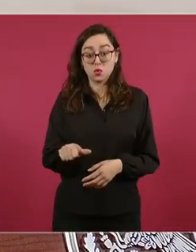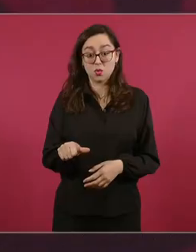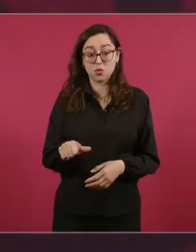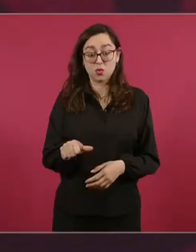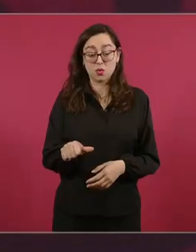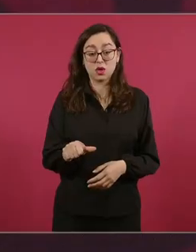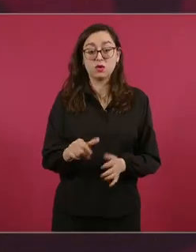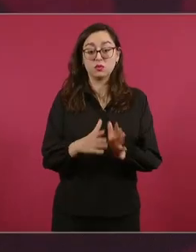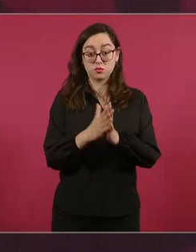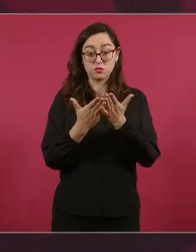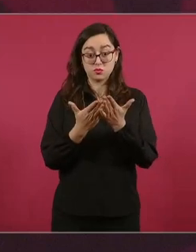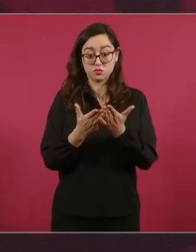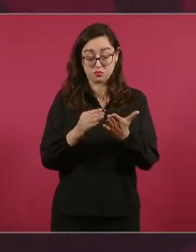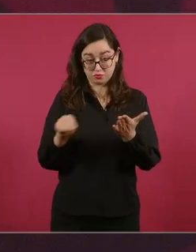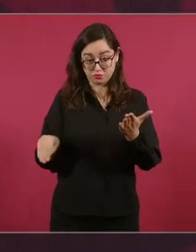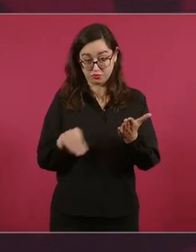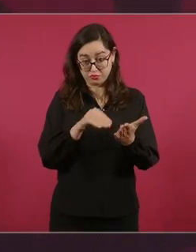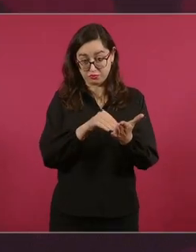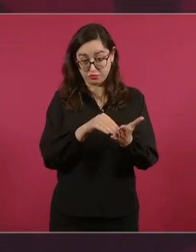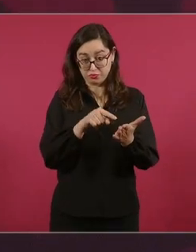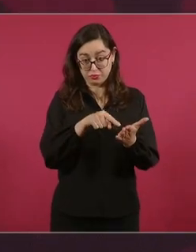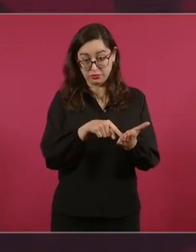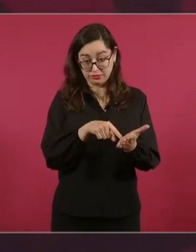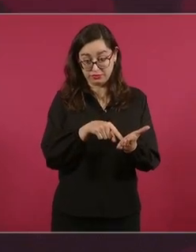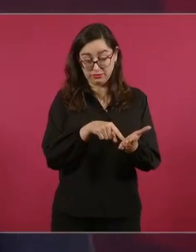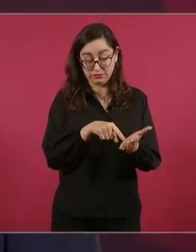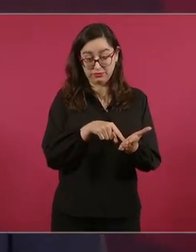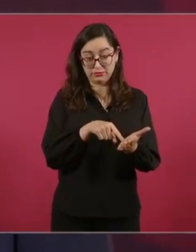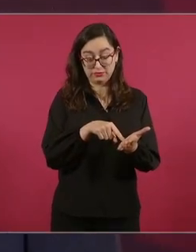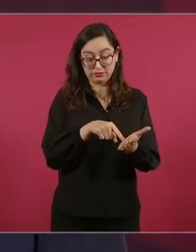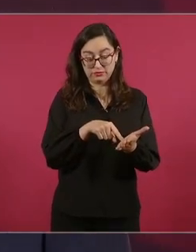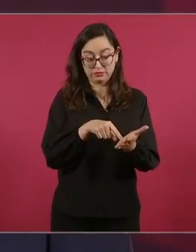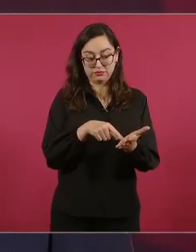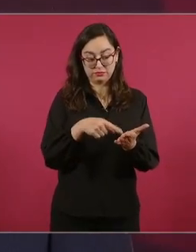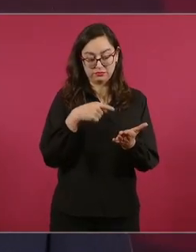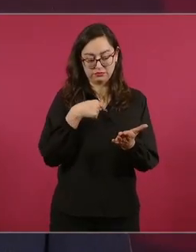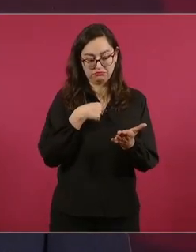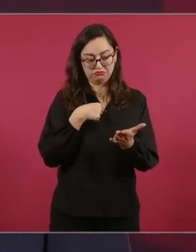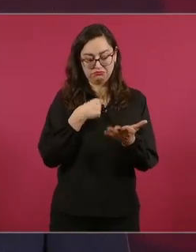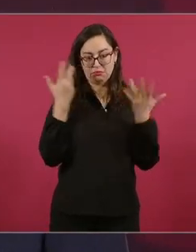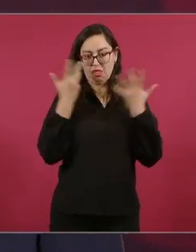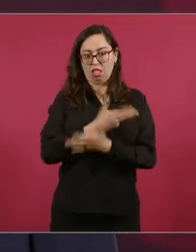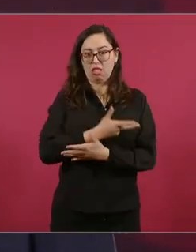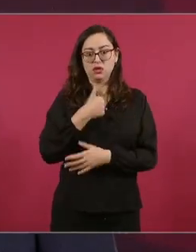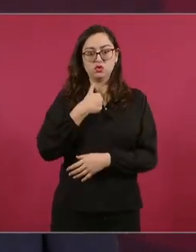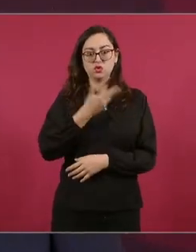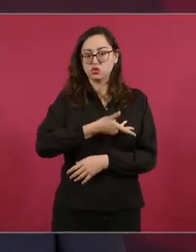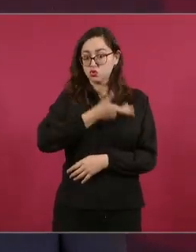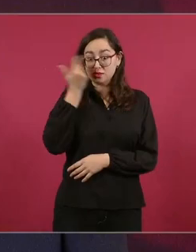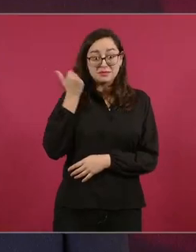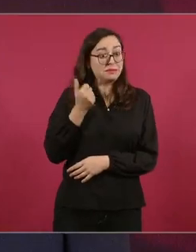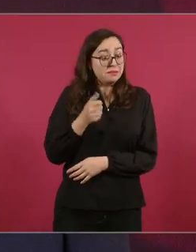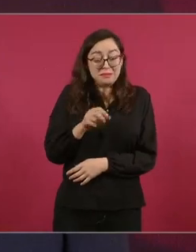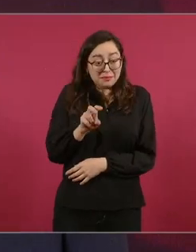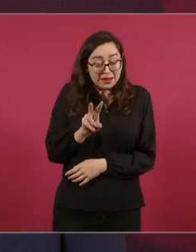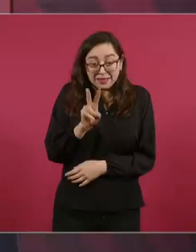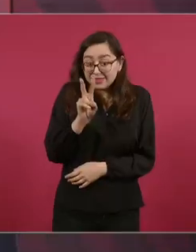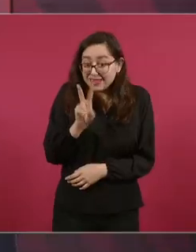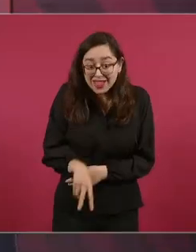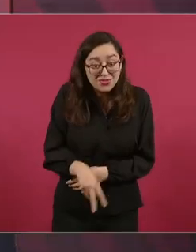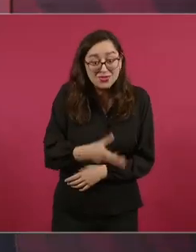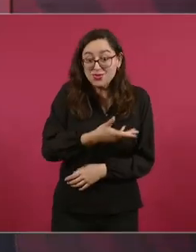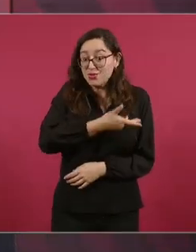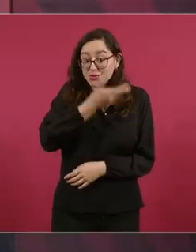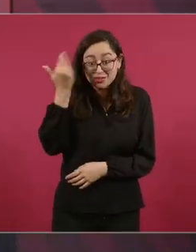sí pongo que así como yo no sabía, y no sabía